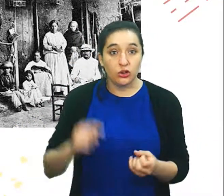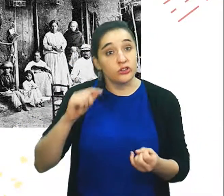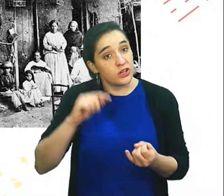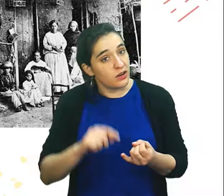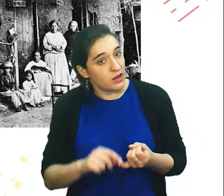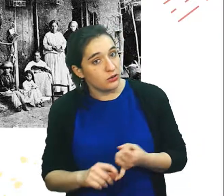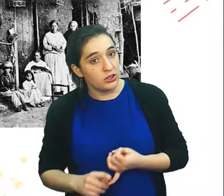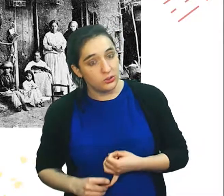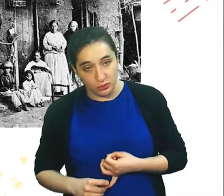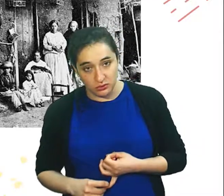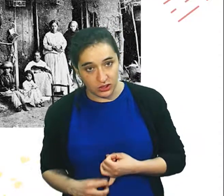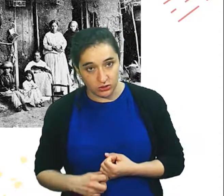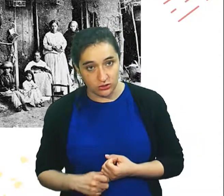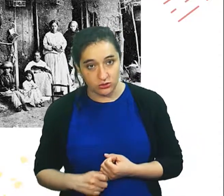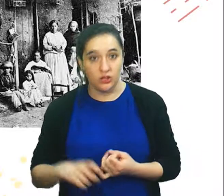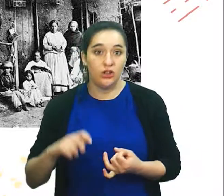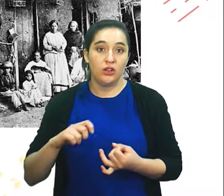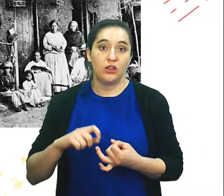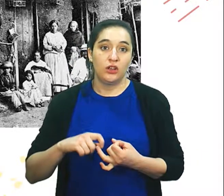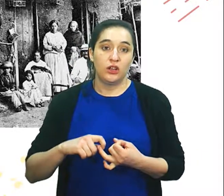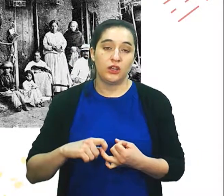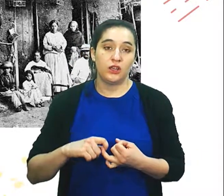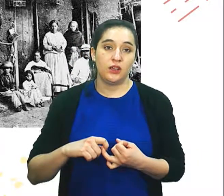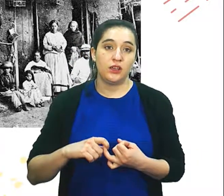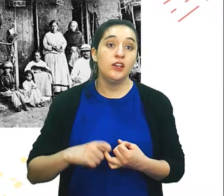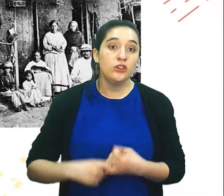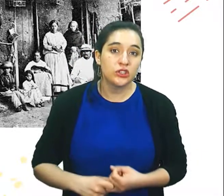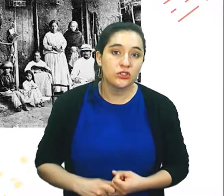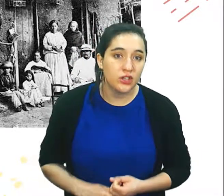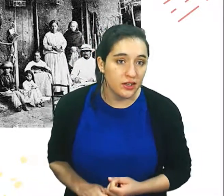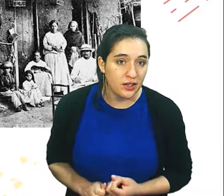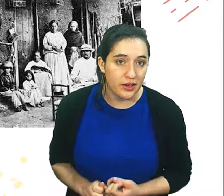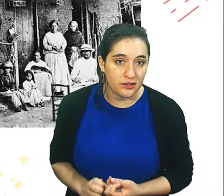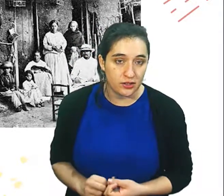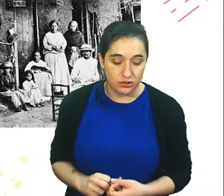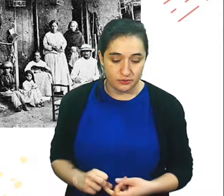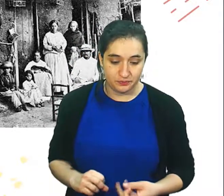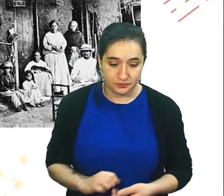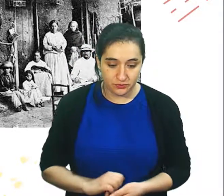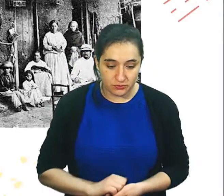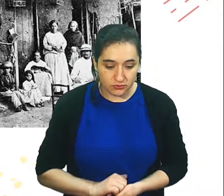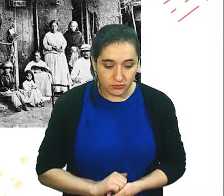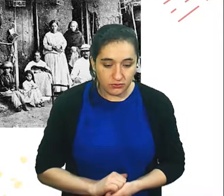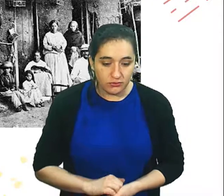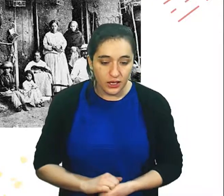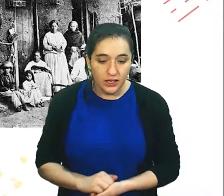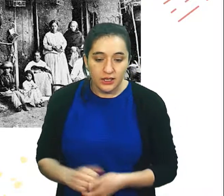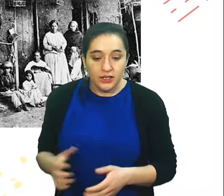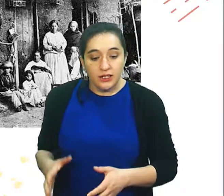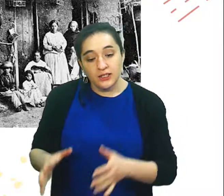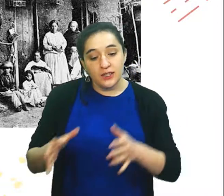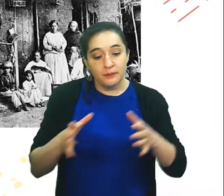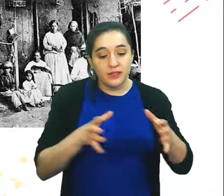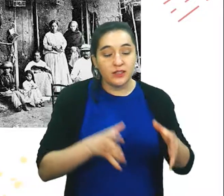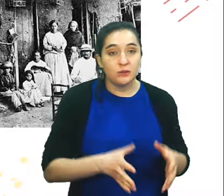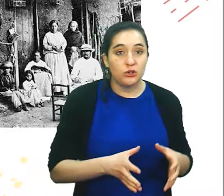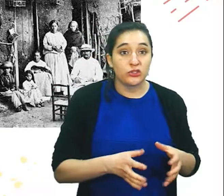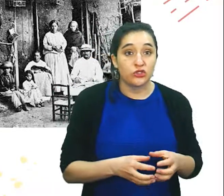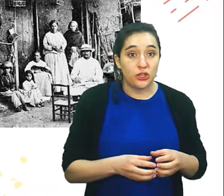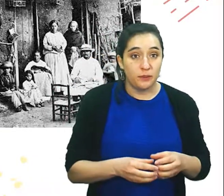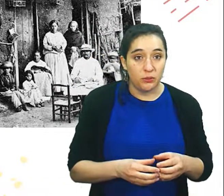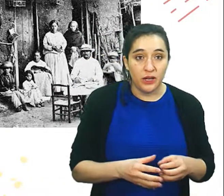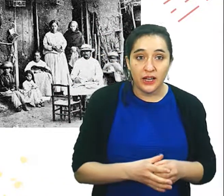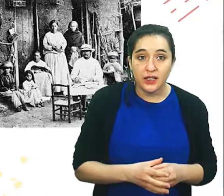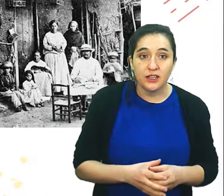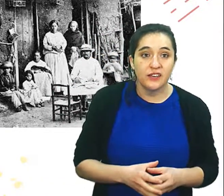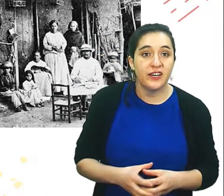medios, los trabajadores públicos y los sectores del ejército. Y también tenemos los